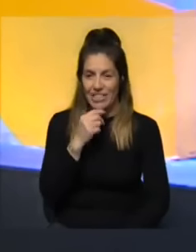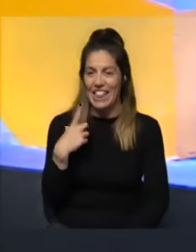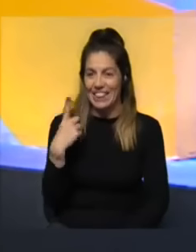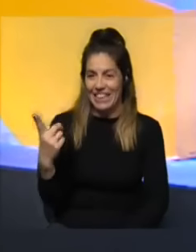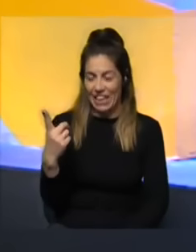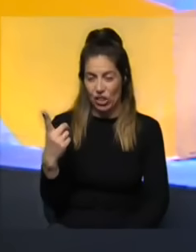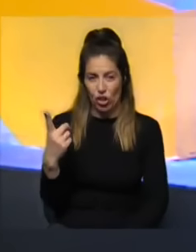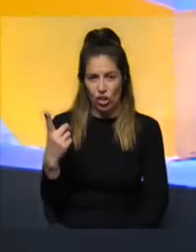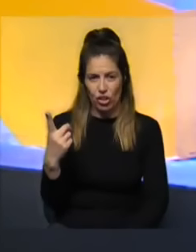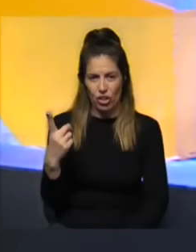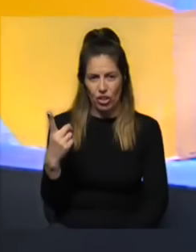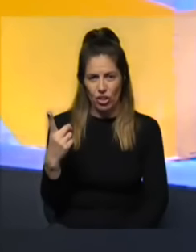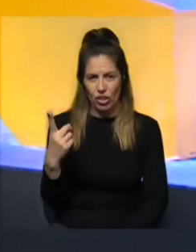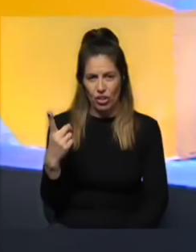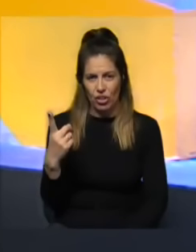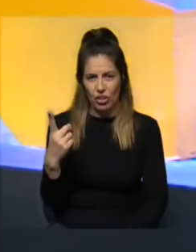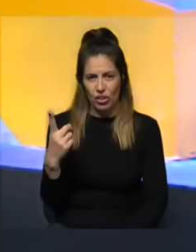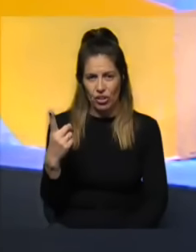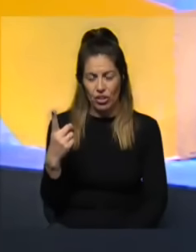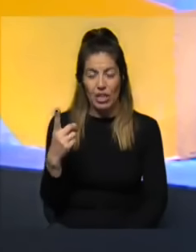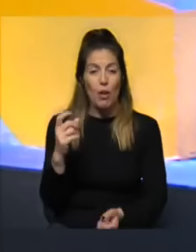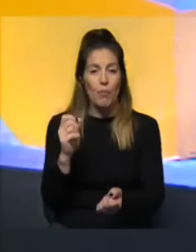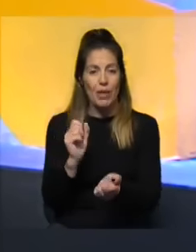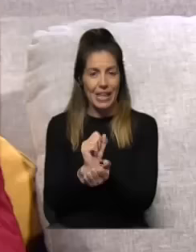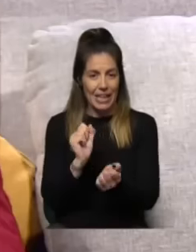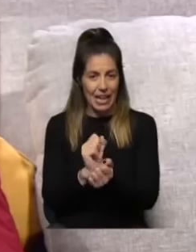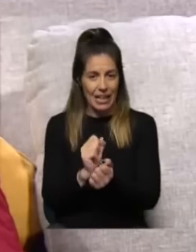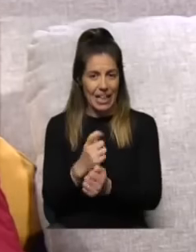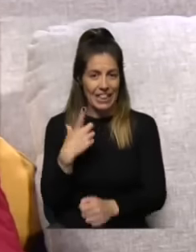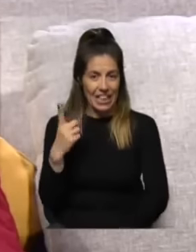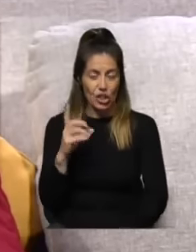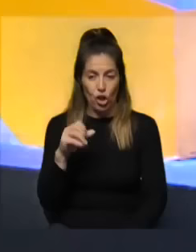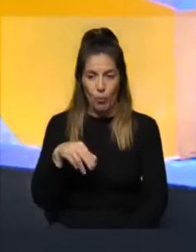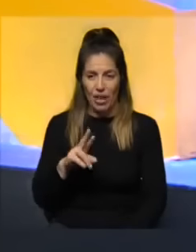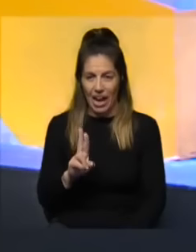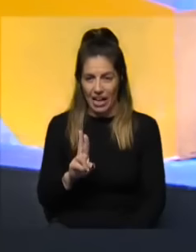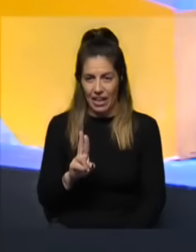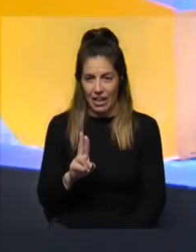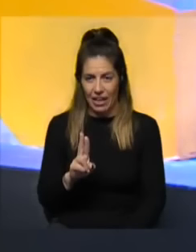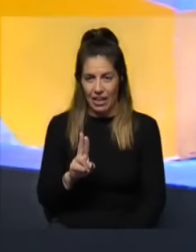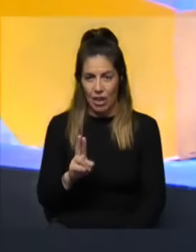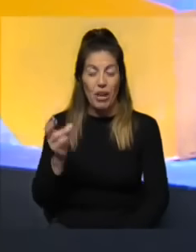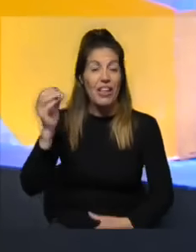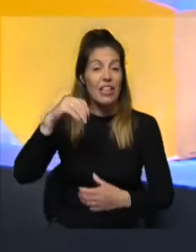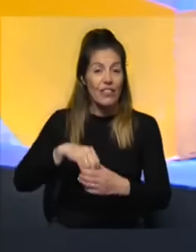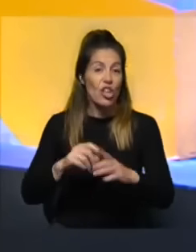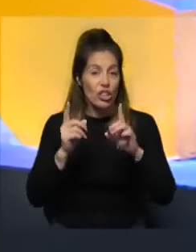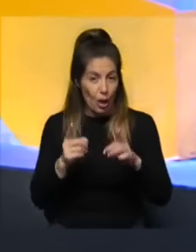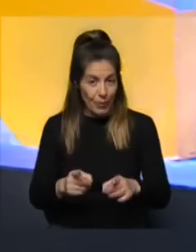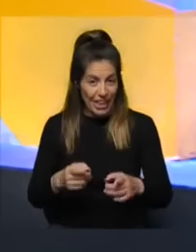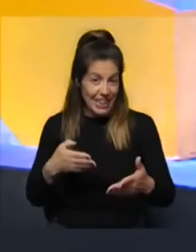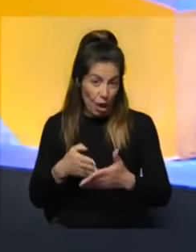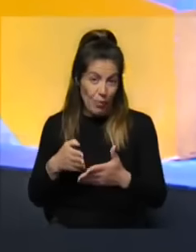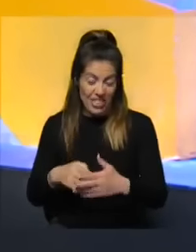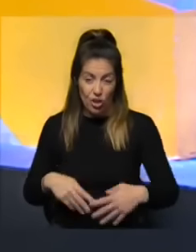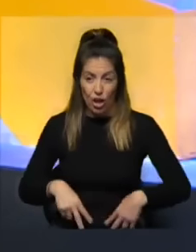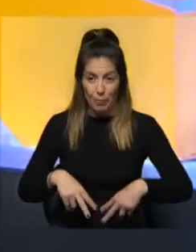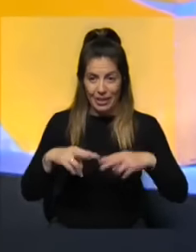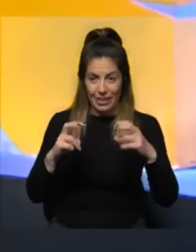penal de reclusos. Taroco, director de CUMCAR. Por haber intervenido también y entorpecido la